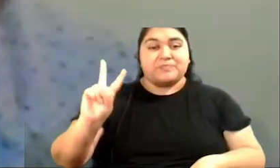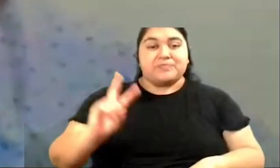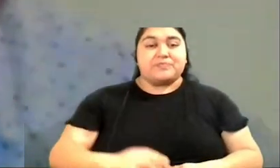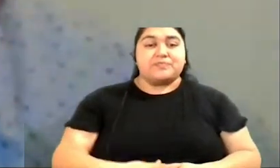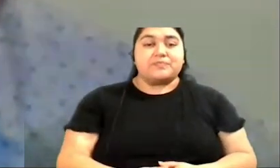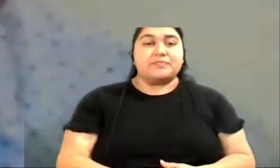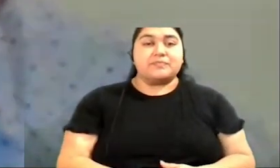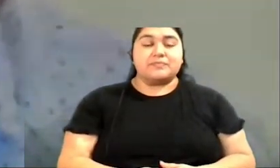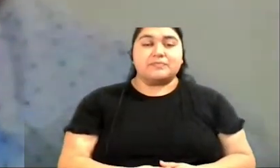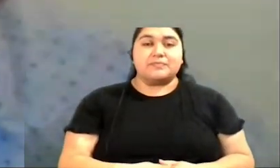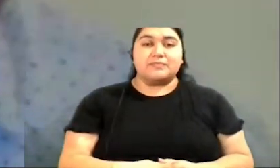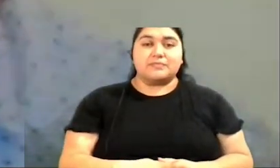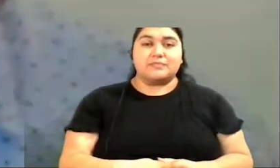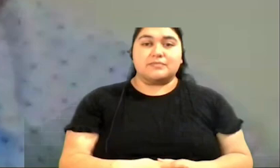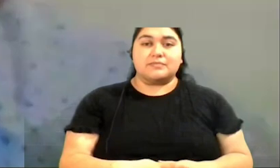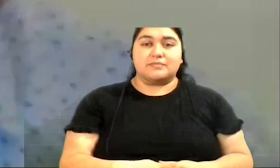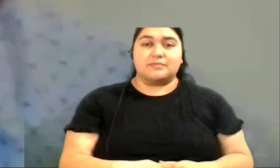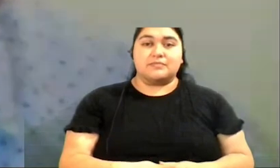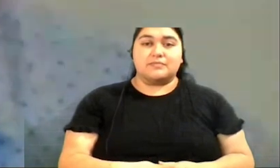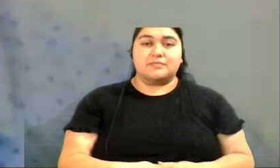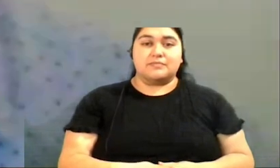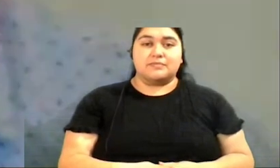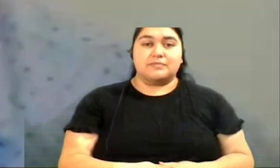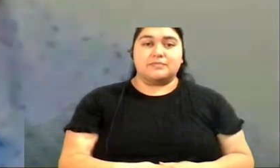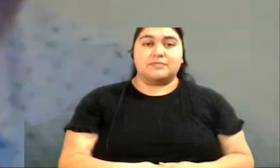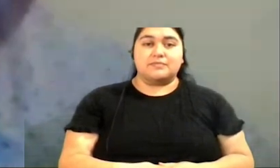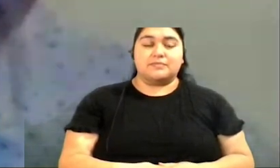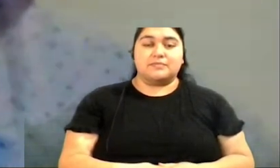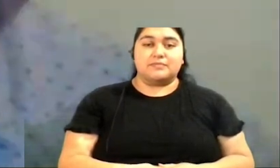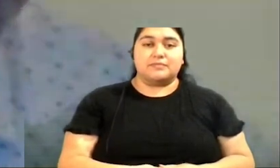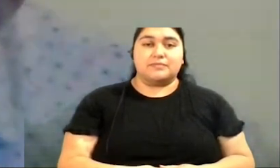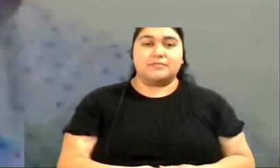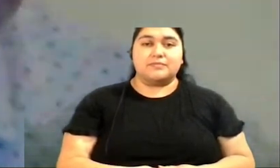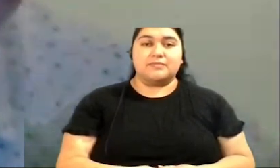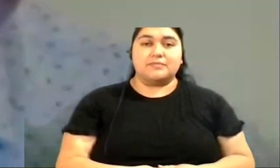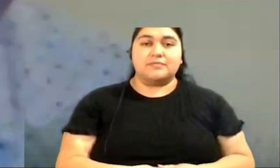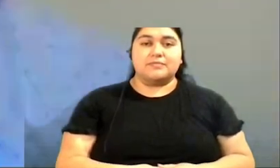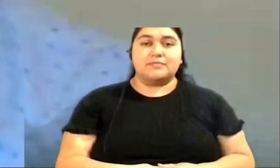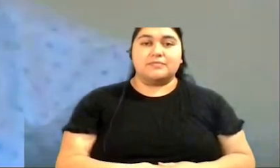ya se los traslado.